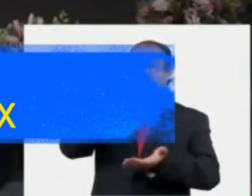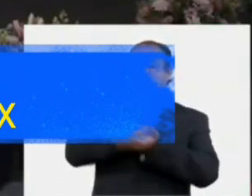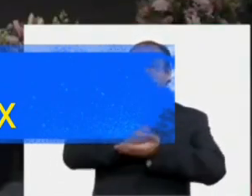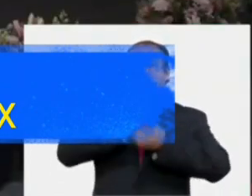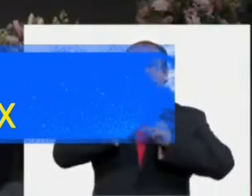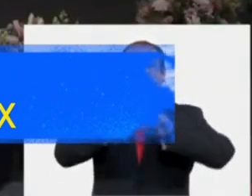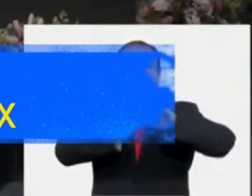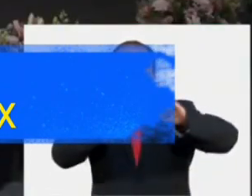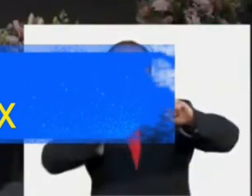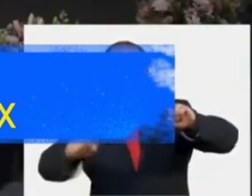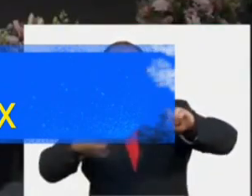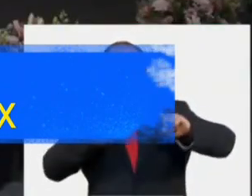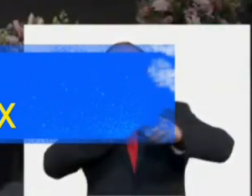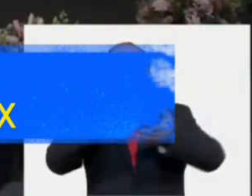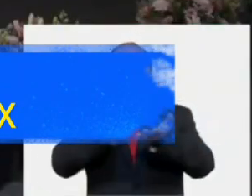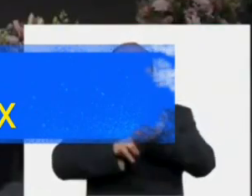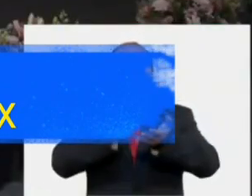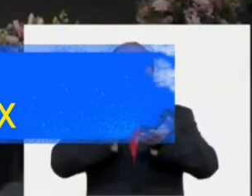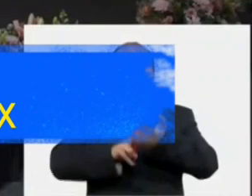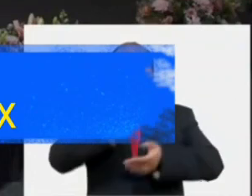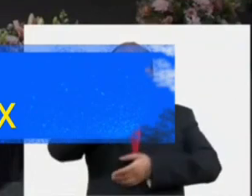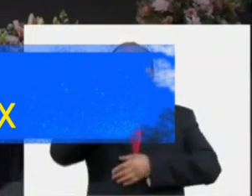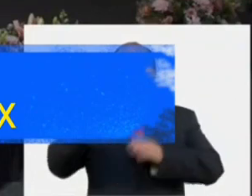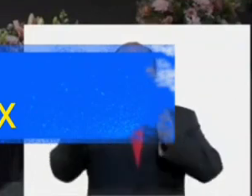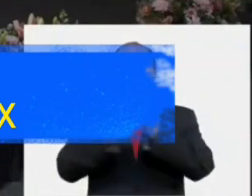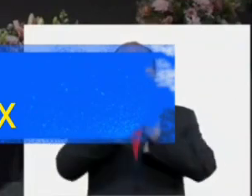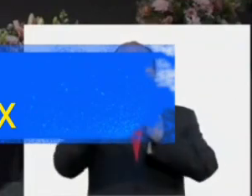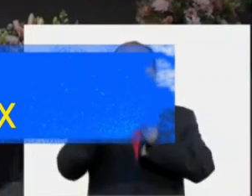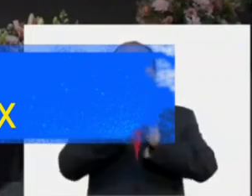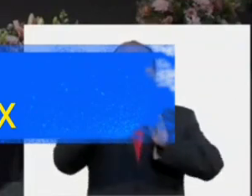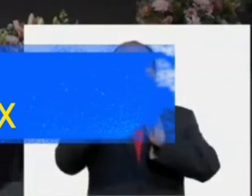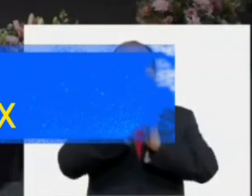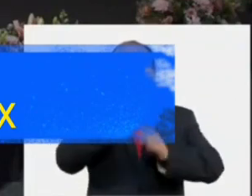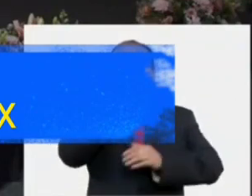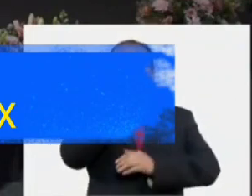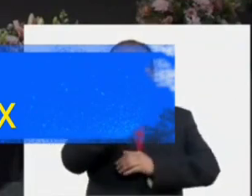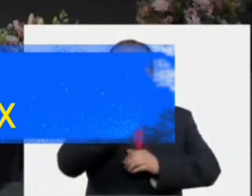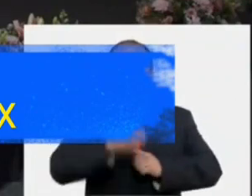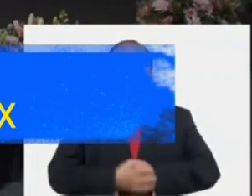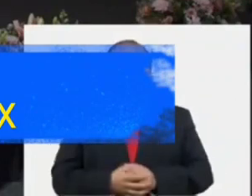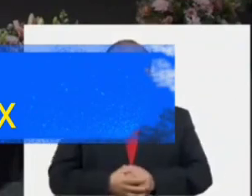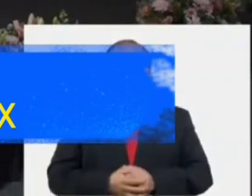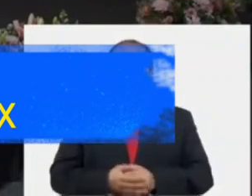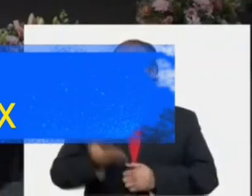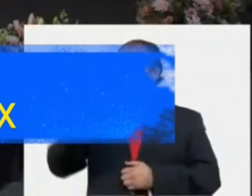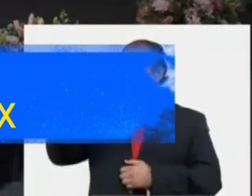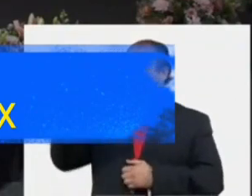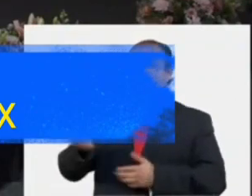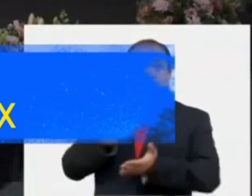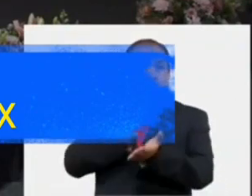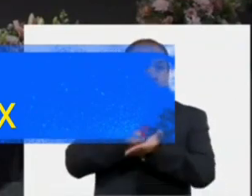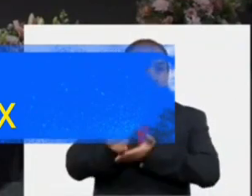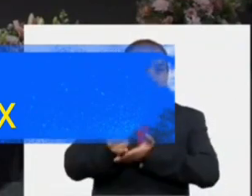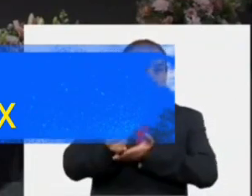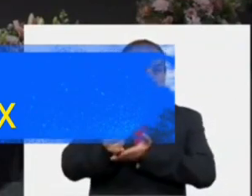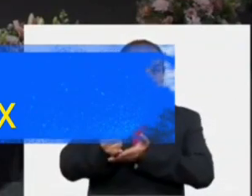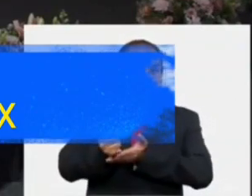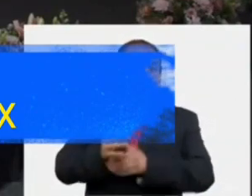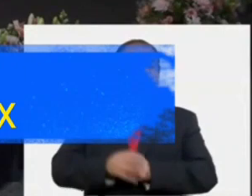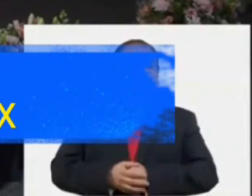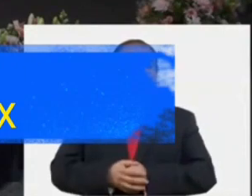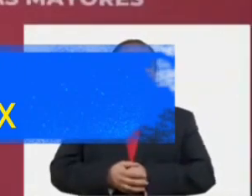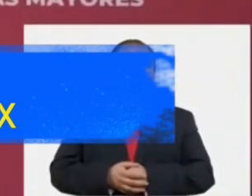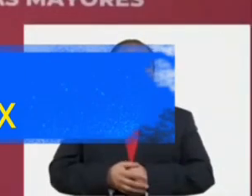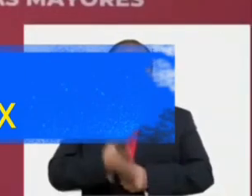son más de 500.000 millones de pesos todo lo que decidió el presidente es que en vez de que